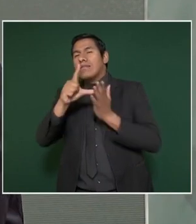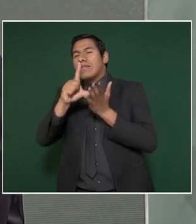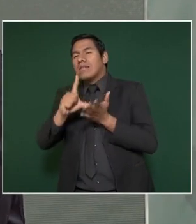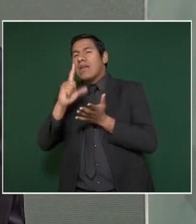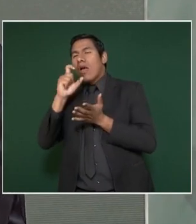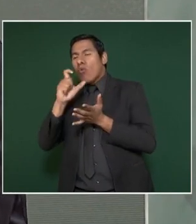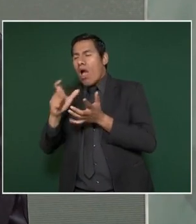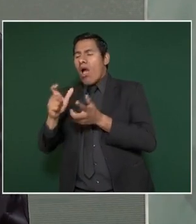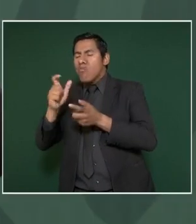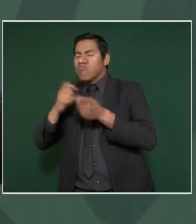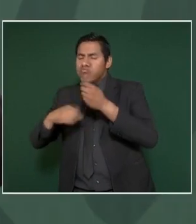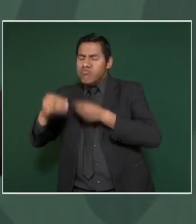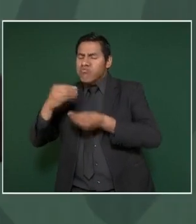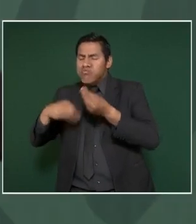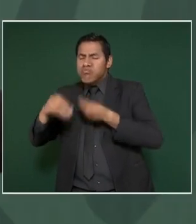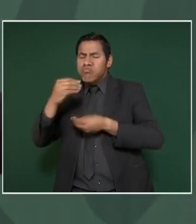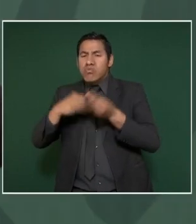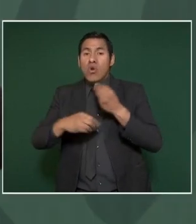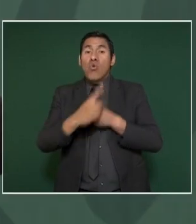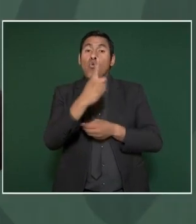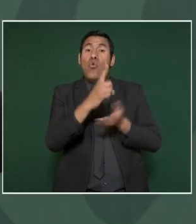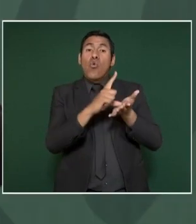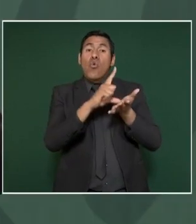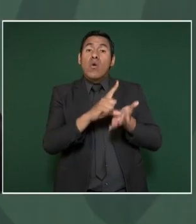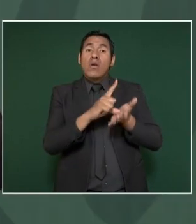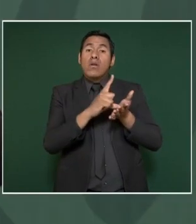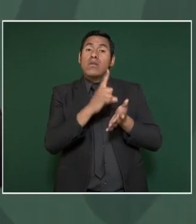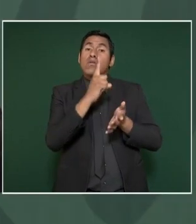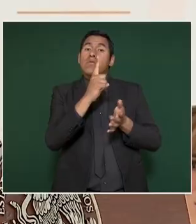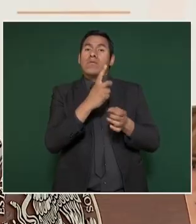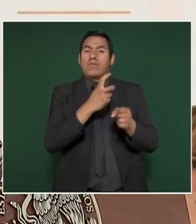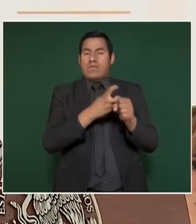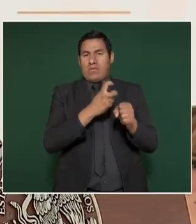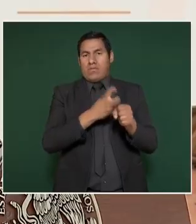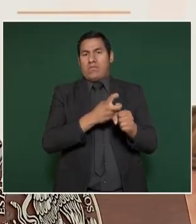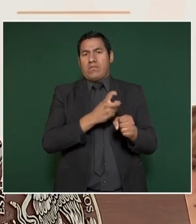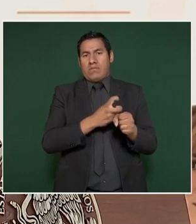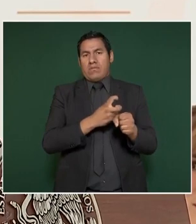agua de 3 a 6 litros de